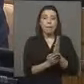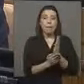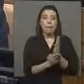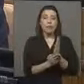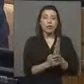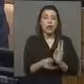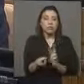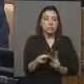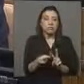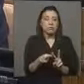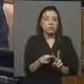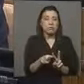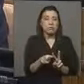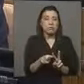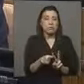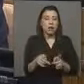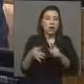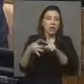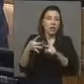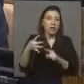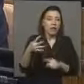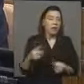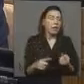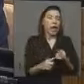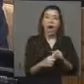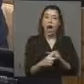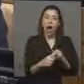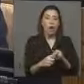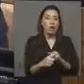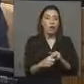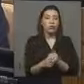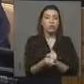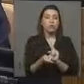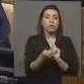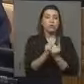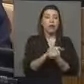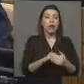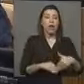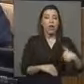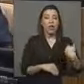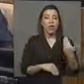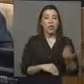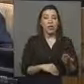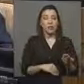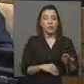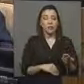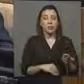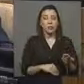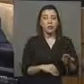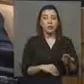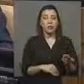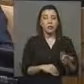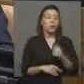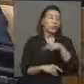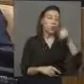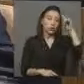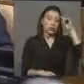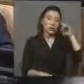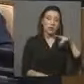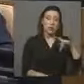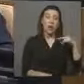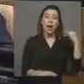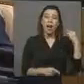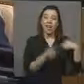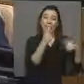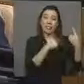cimentar lo que fueron una serie de abusos que lo llevaron posteriormente, como todos sabemos, y la historia